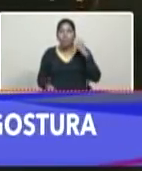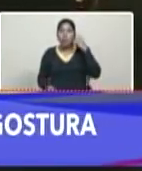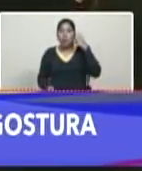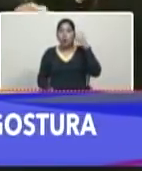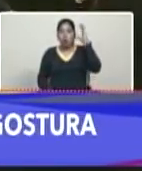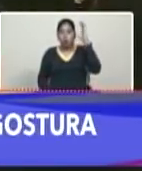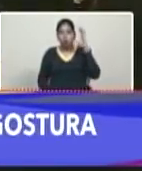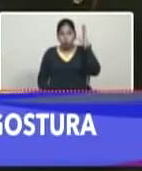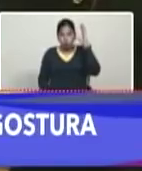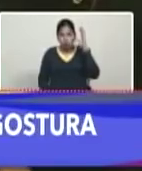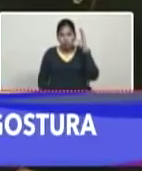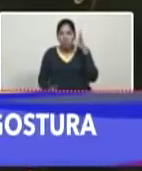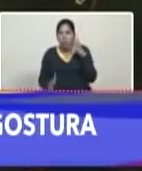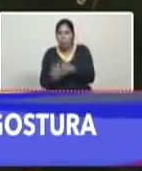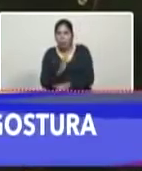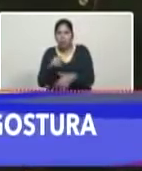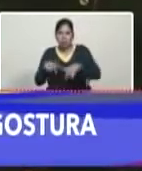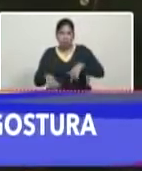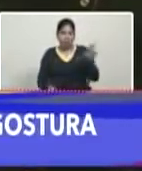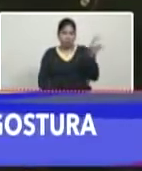de lo que está pasando en Venezuela